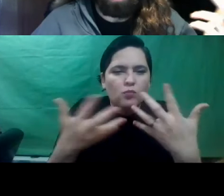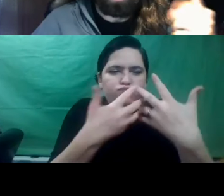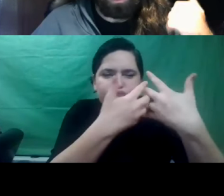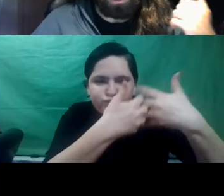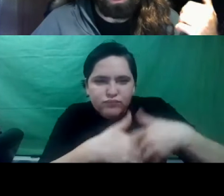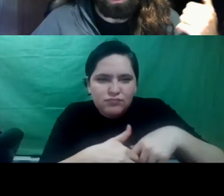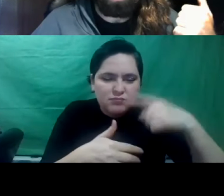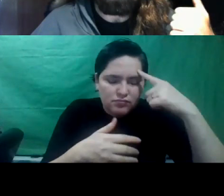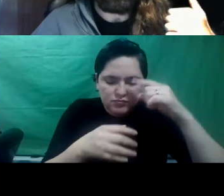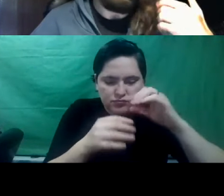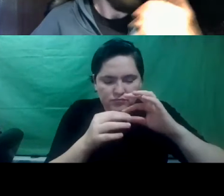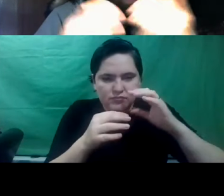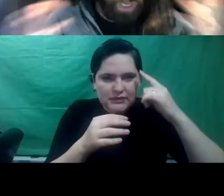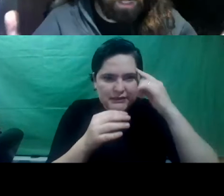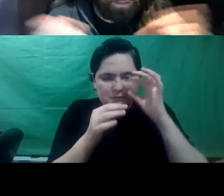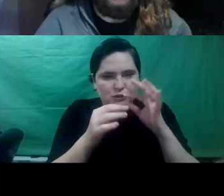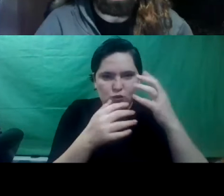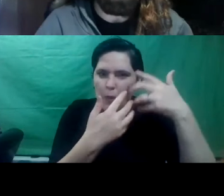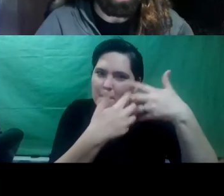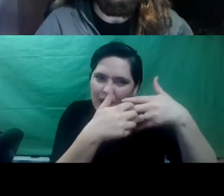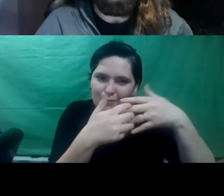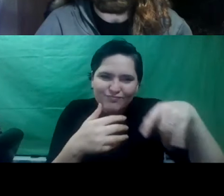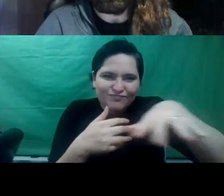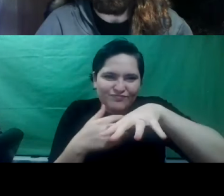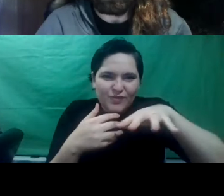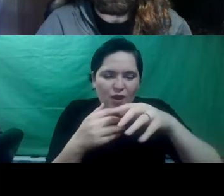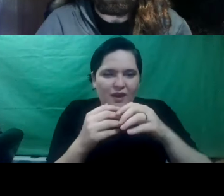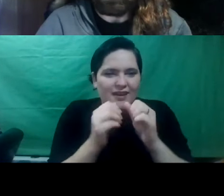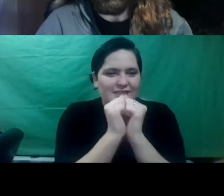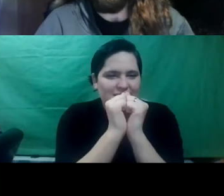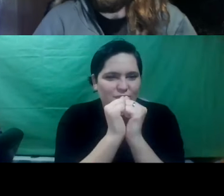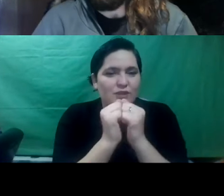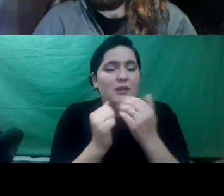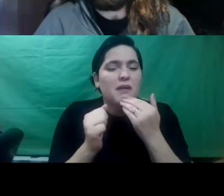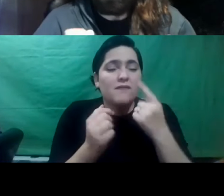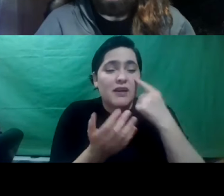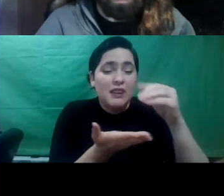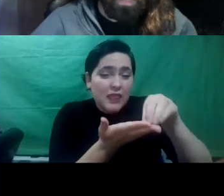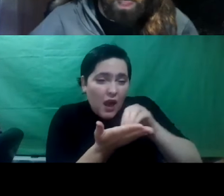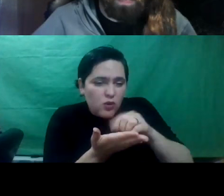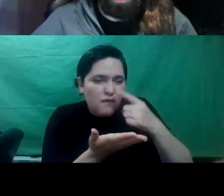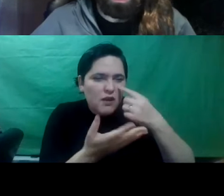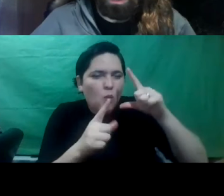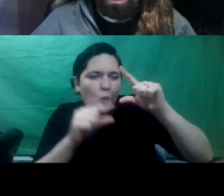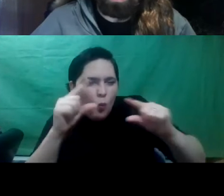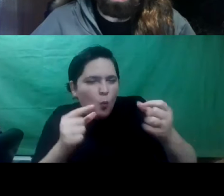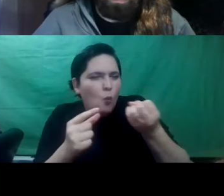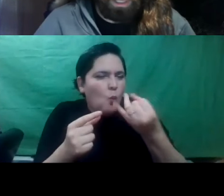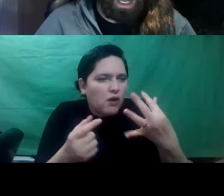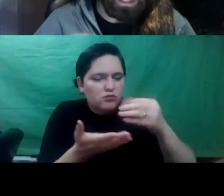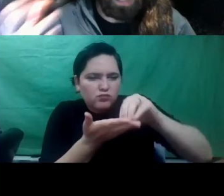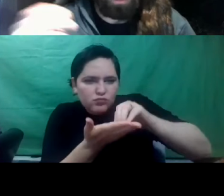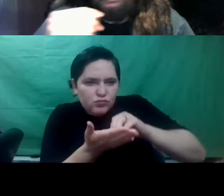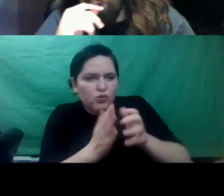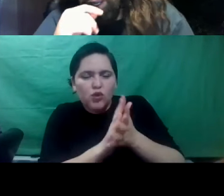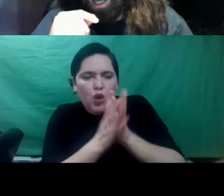efecto de perturbaciones o tratamientos, asegurar estacionalidad de los datos para hacer ciertas mediciones y finalmente poder tener